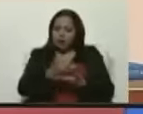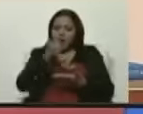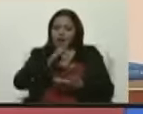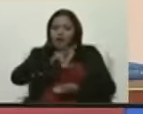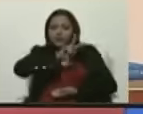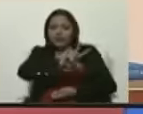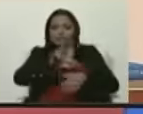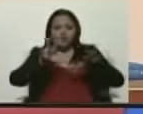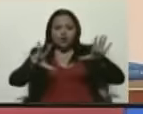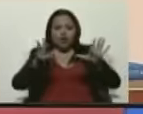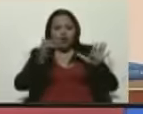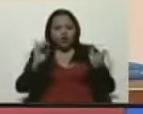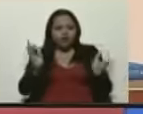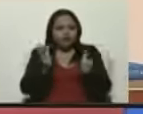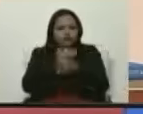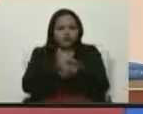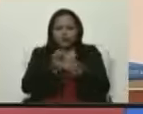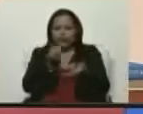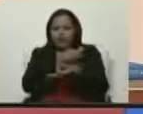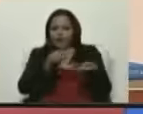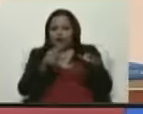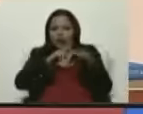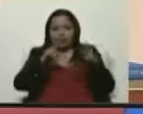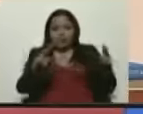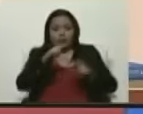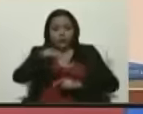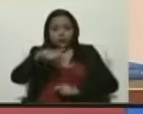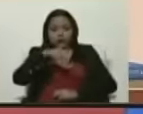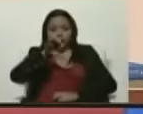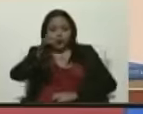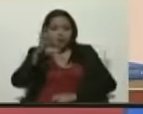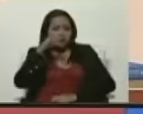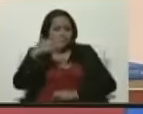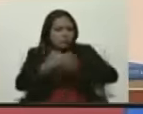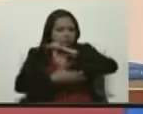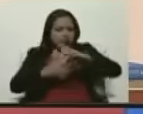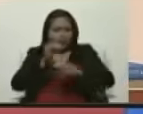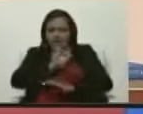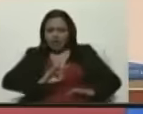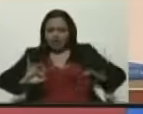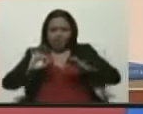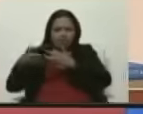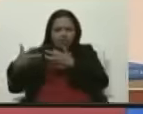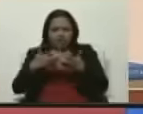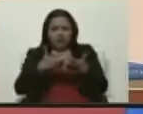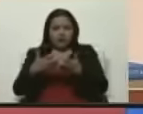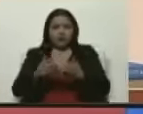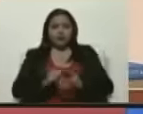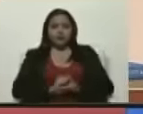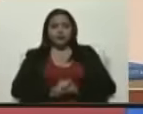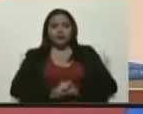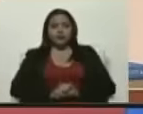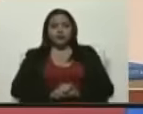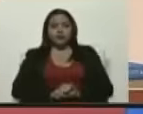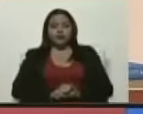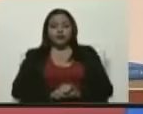va a haber paz en este país. Aquí no va a haber violencia, aquí no va a haber